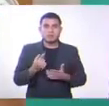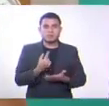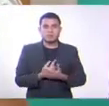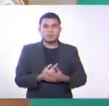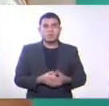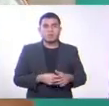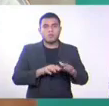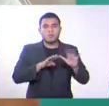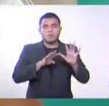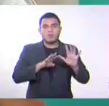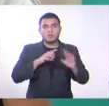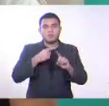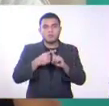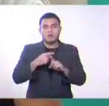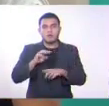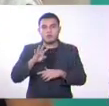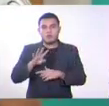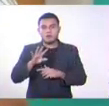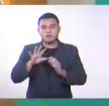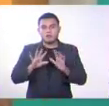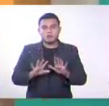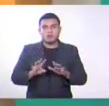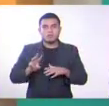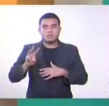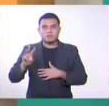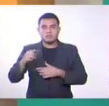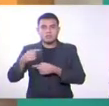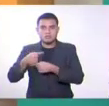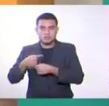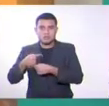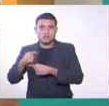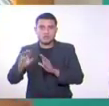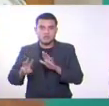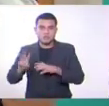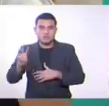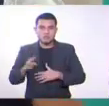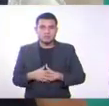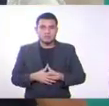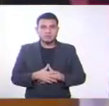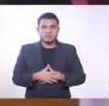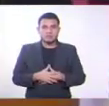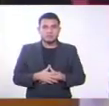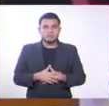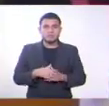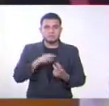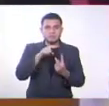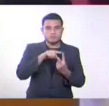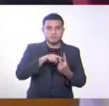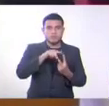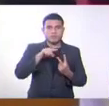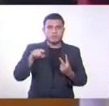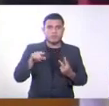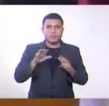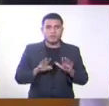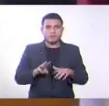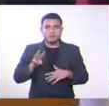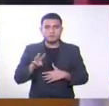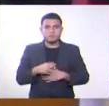más 4, 13. 3. Miren la clase de primer grado. Sí. Hay que levantarse temprano para